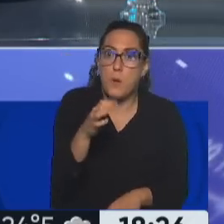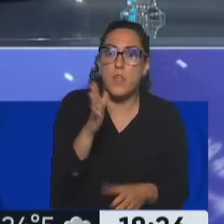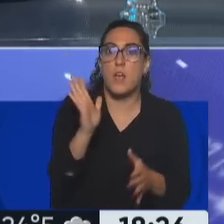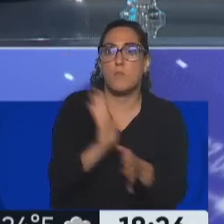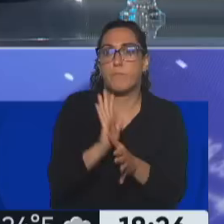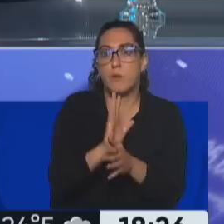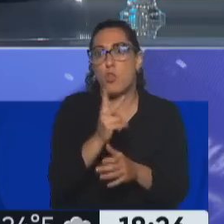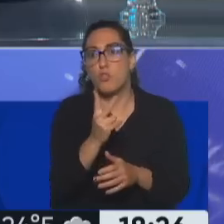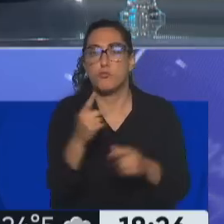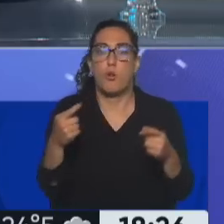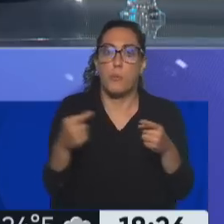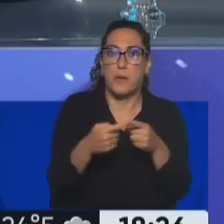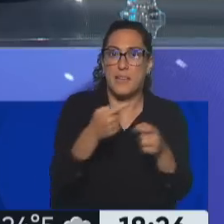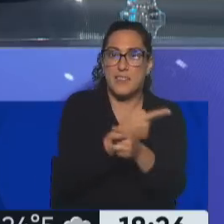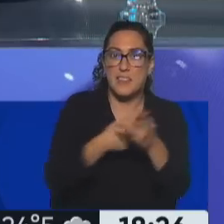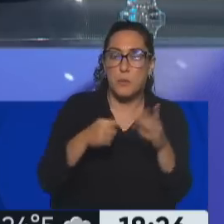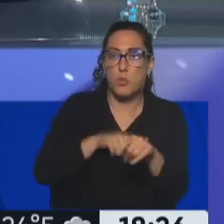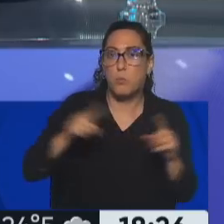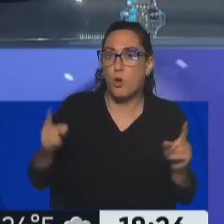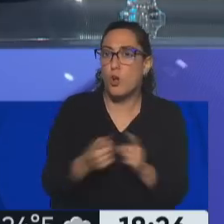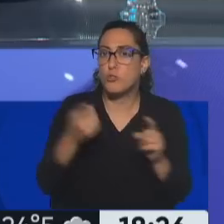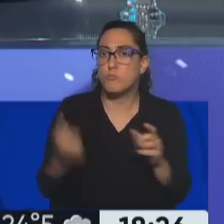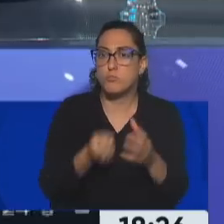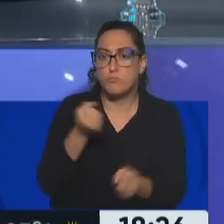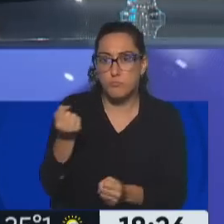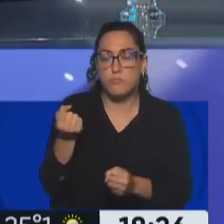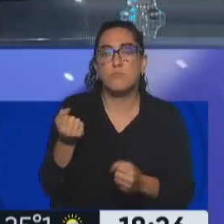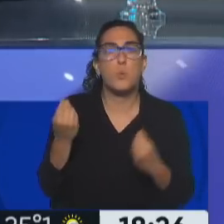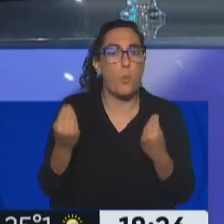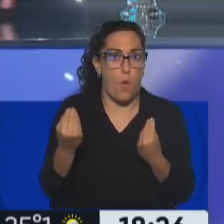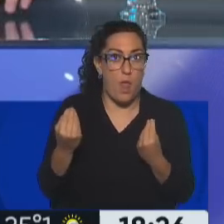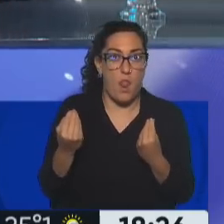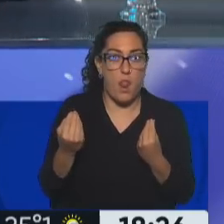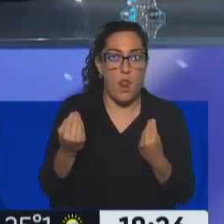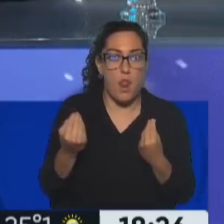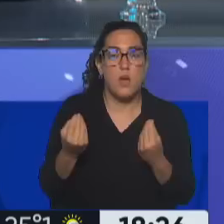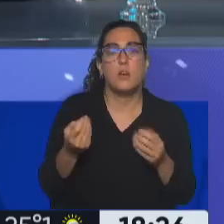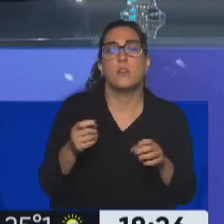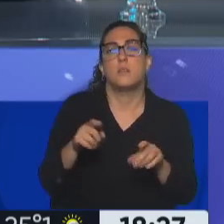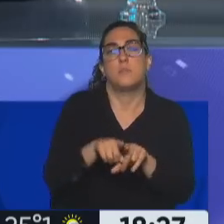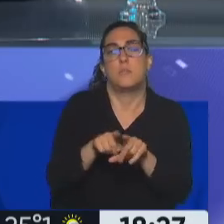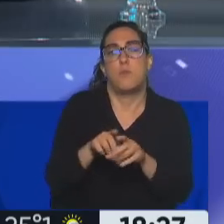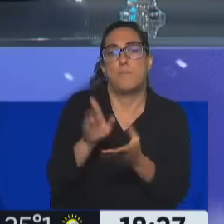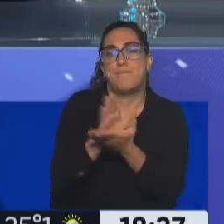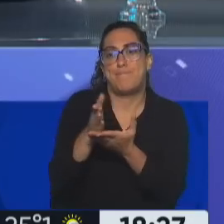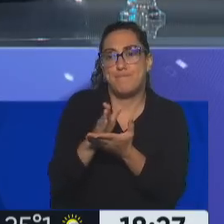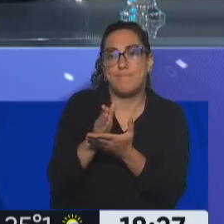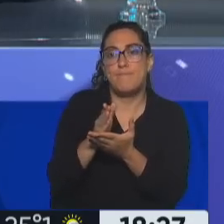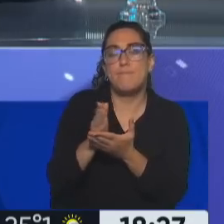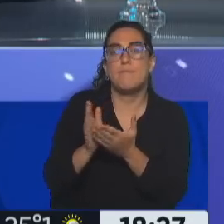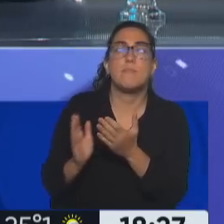por lo menos 2 objetivos de corto plazo, que es mantener securitizado